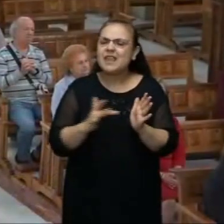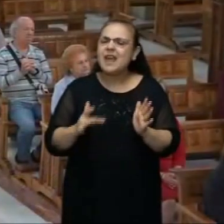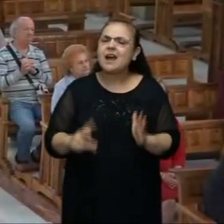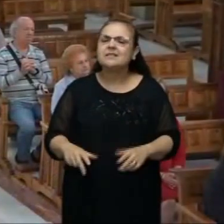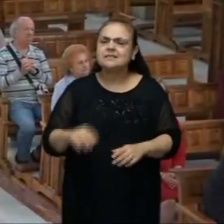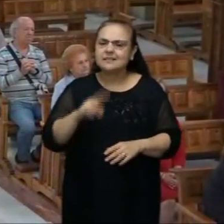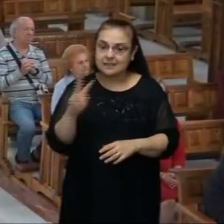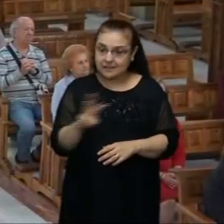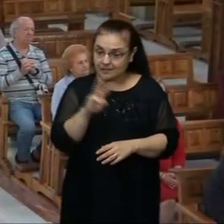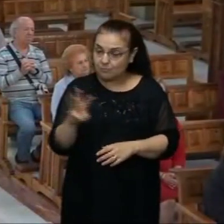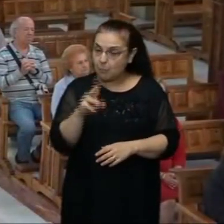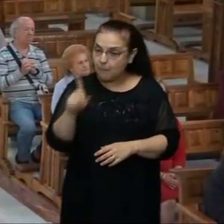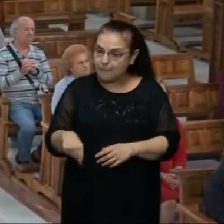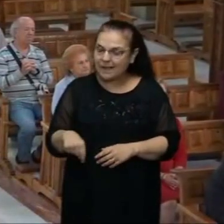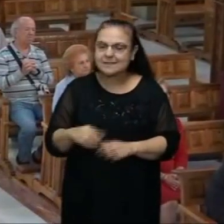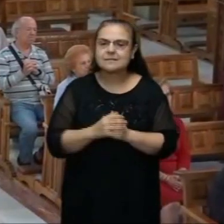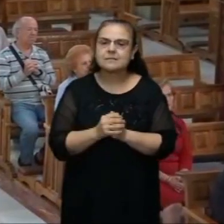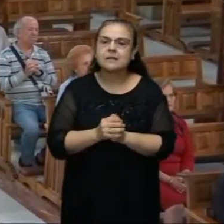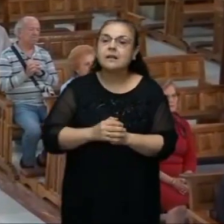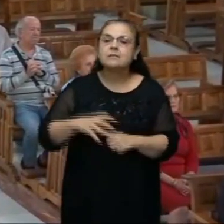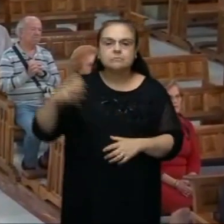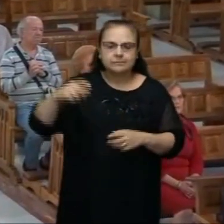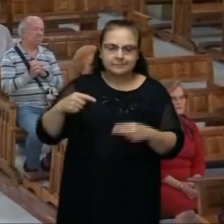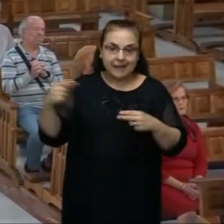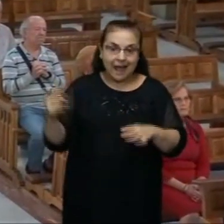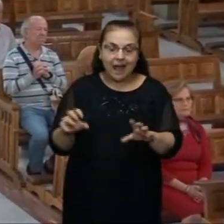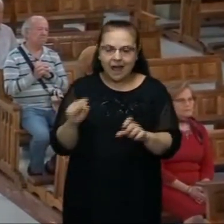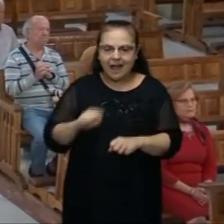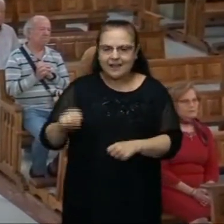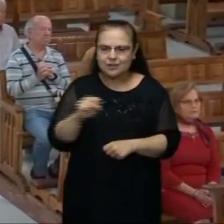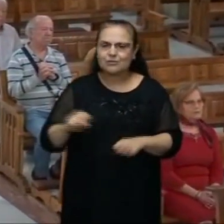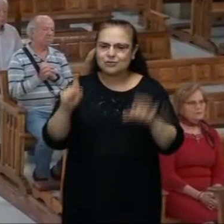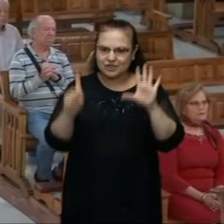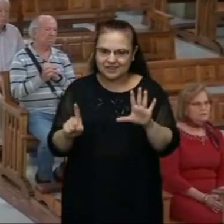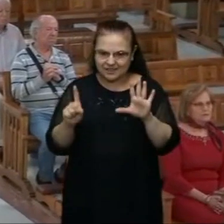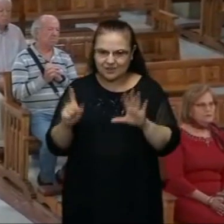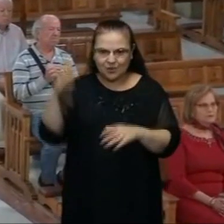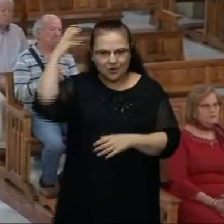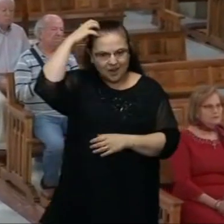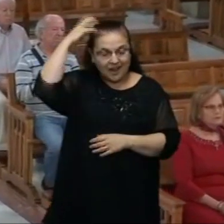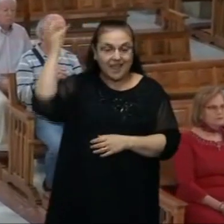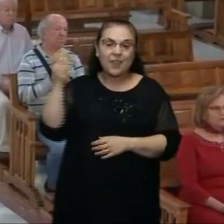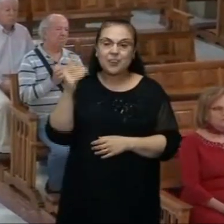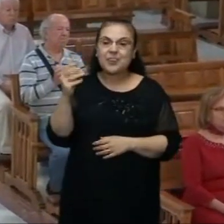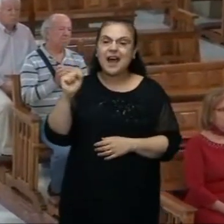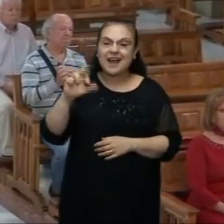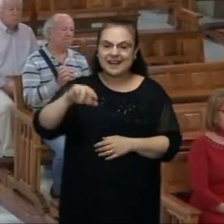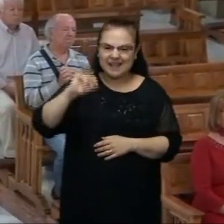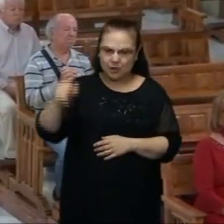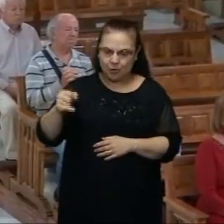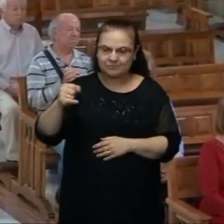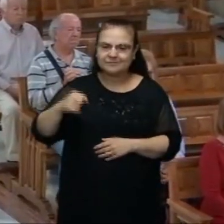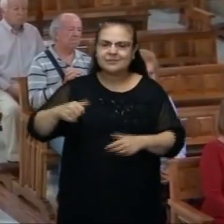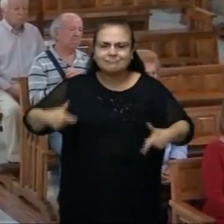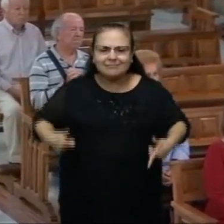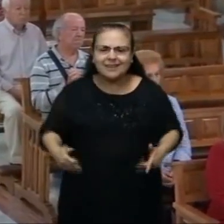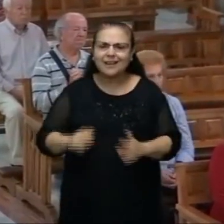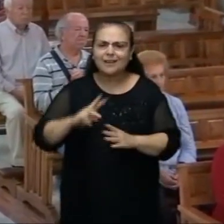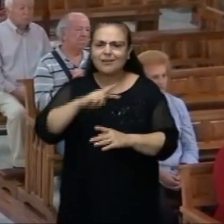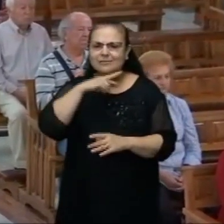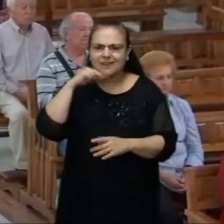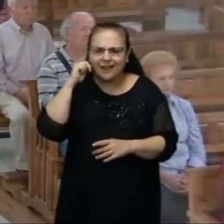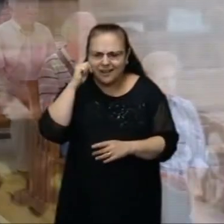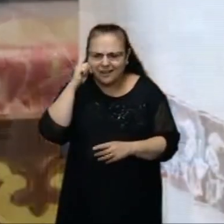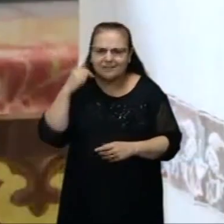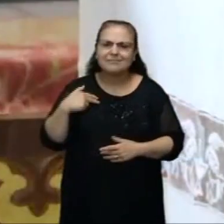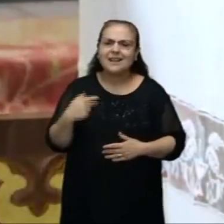Adar, el año sexto del reinado del rey Darío. Los hijos de Israel, los sacerdotes, los